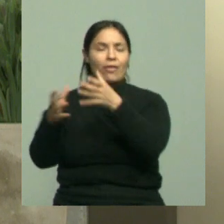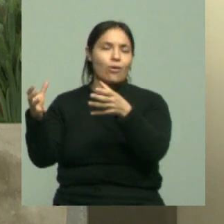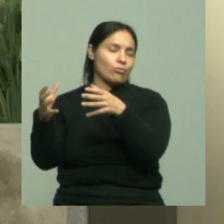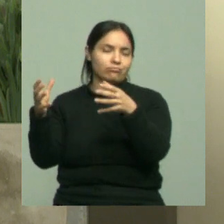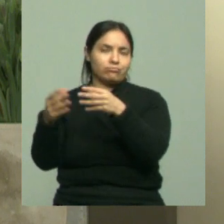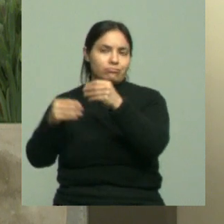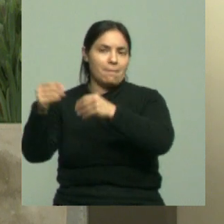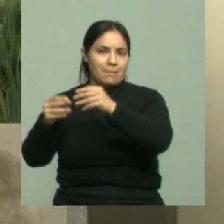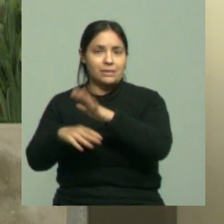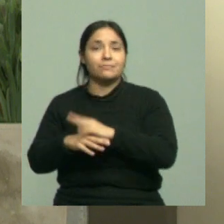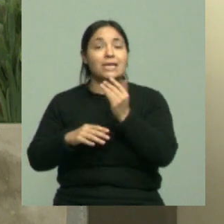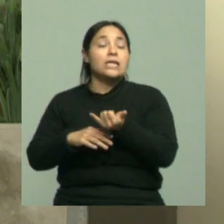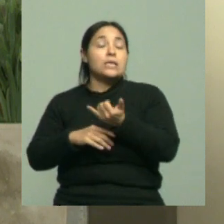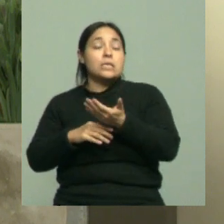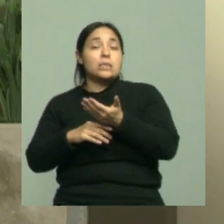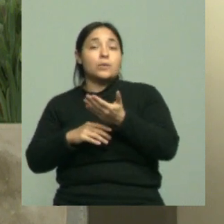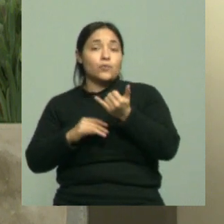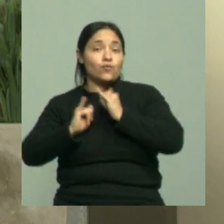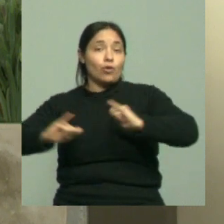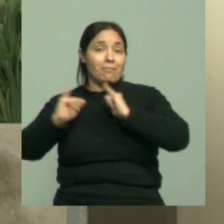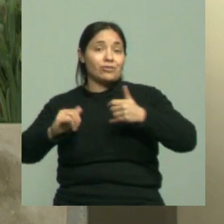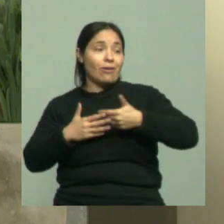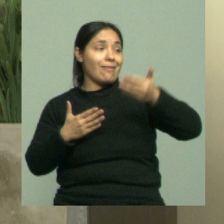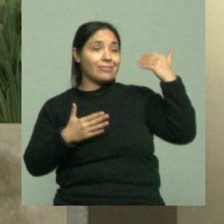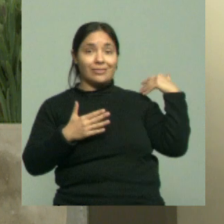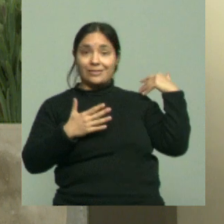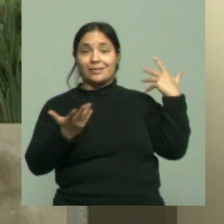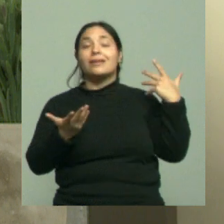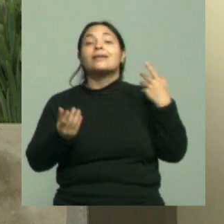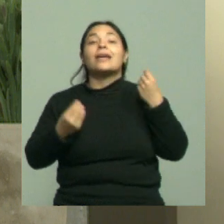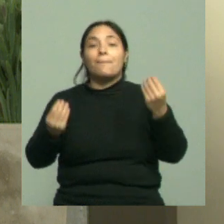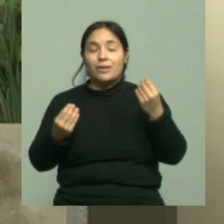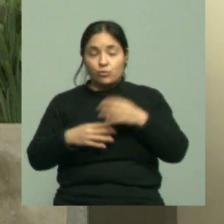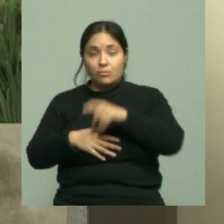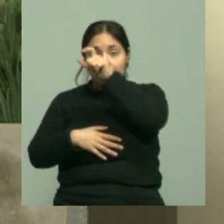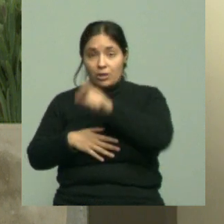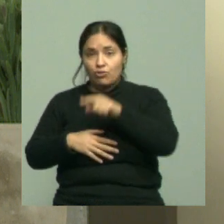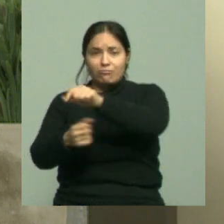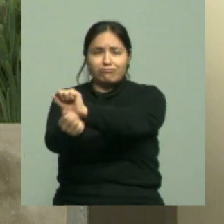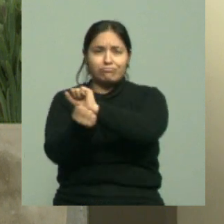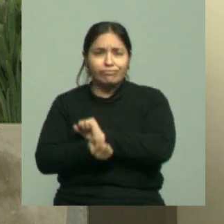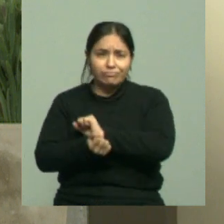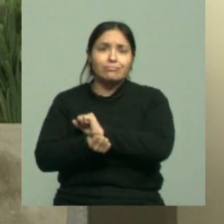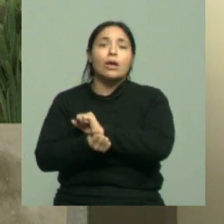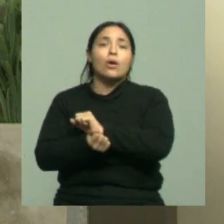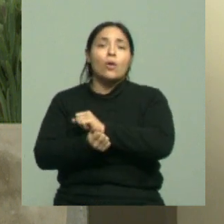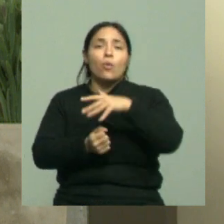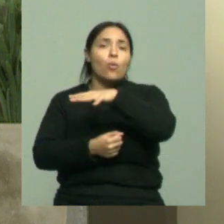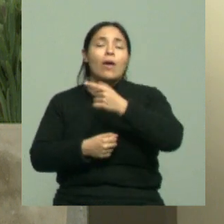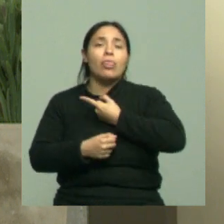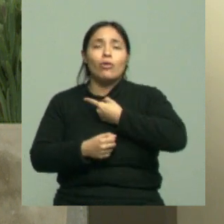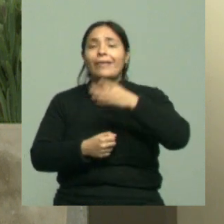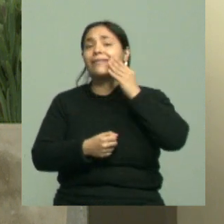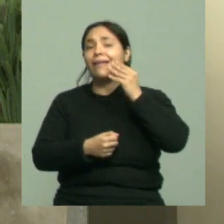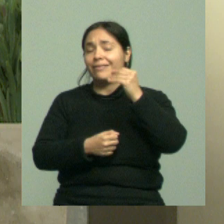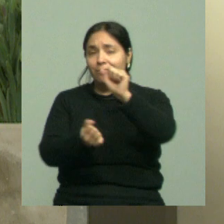fue hace algunos días esto de volver a su vida normal en Australia después de haber estado en prisión, en una prisión